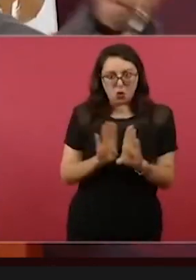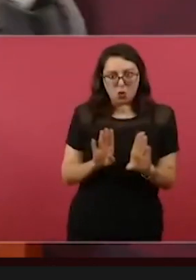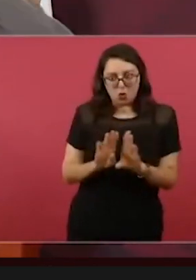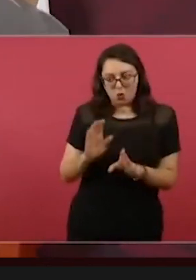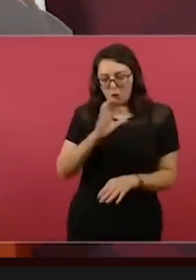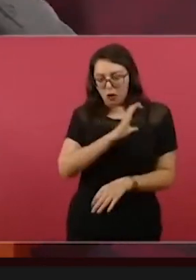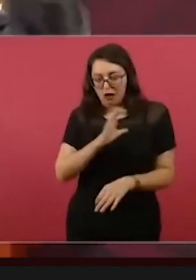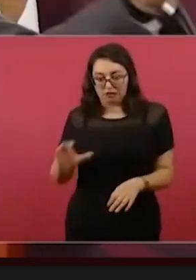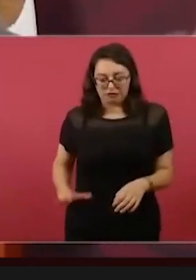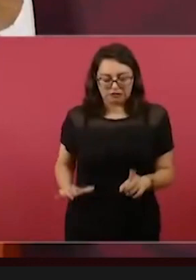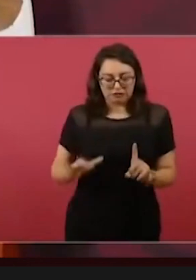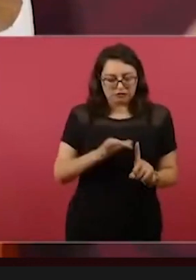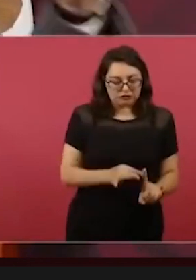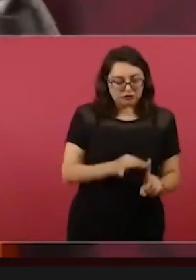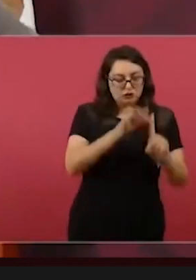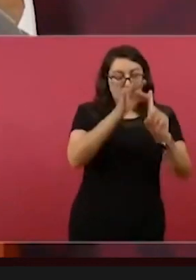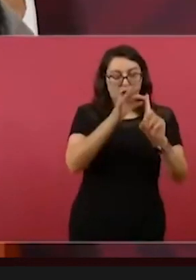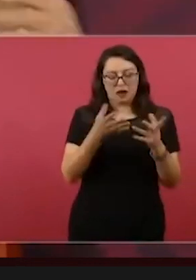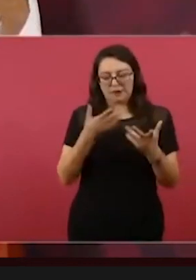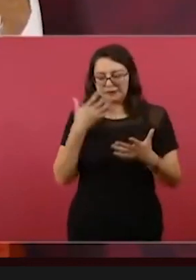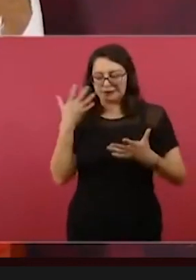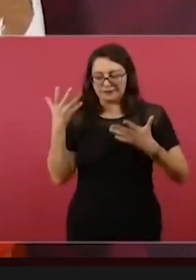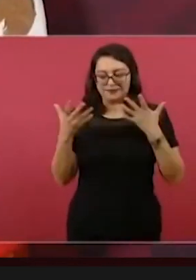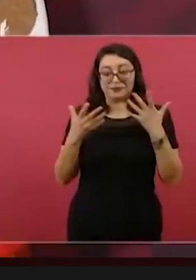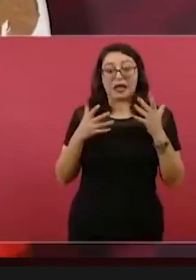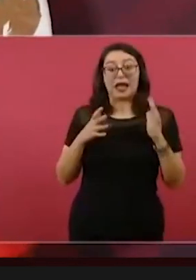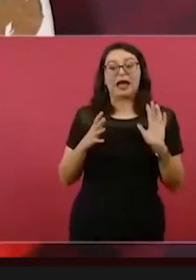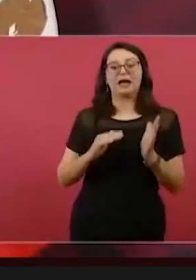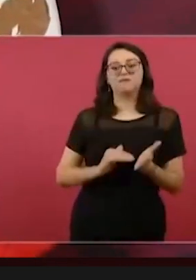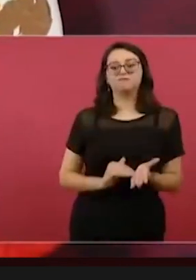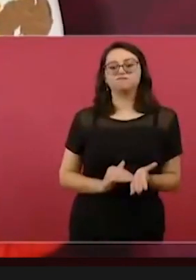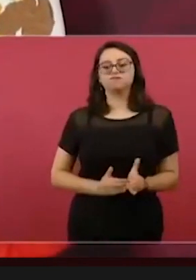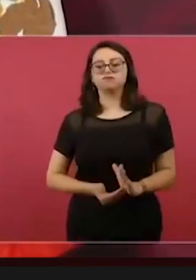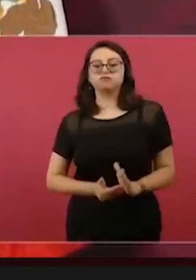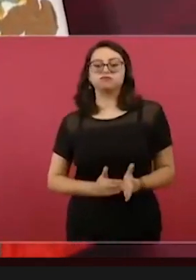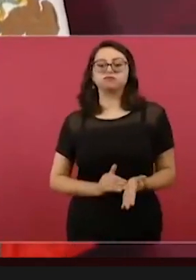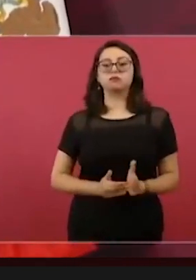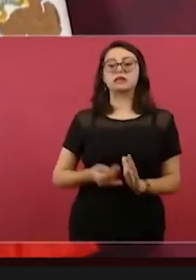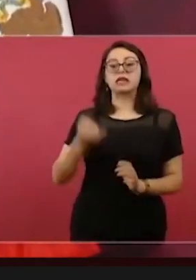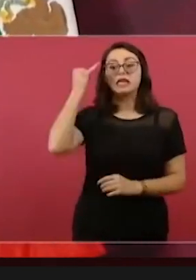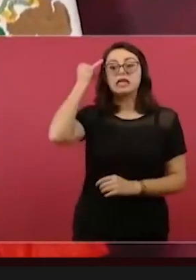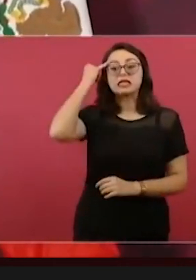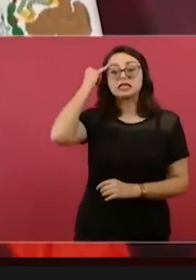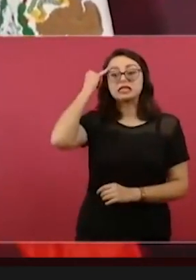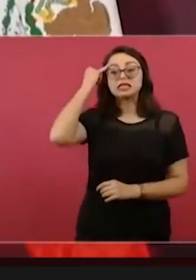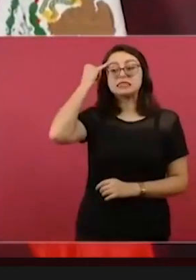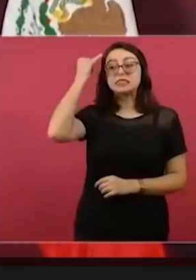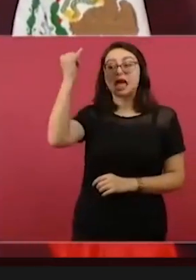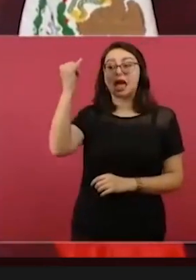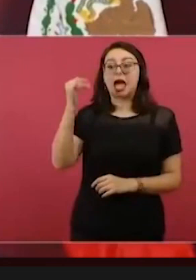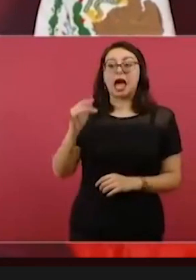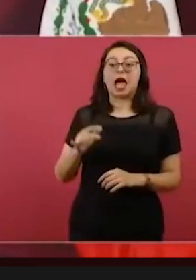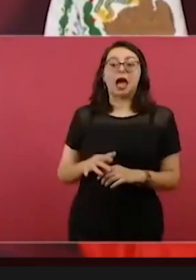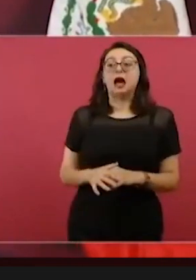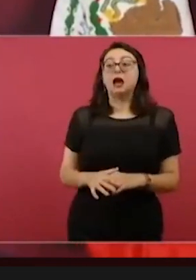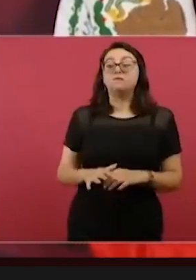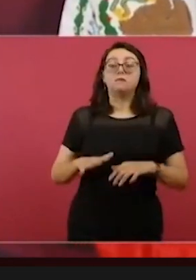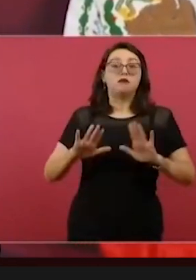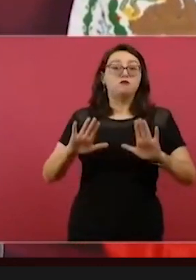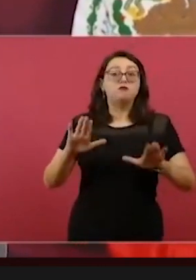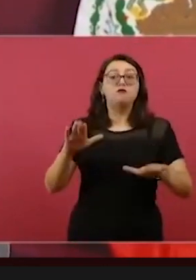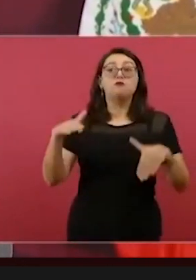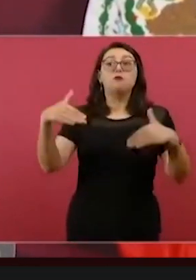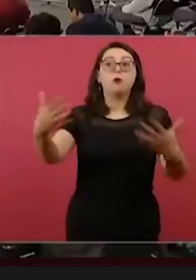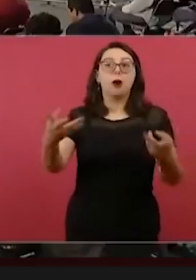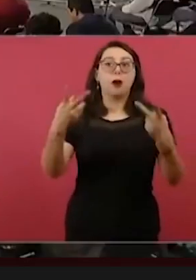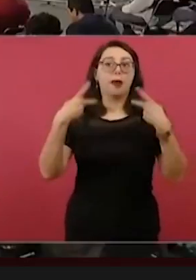realidad que estamos viviendo para que puedan tomar decisiones y acciones para mejorar esas condiciones. El contraste de la información debe ser